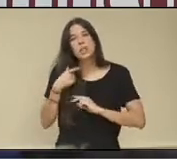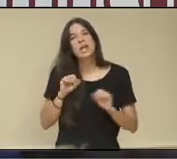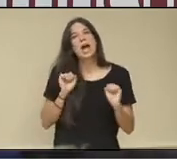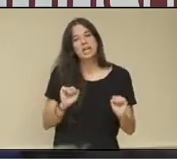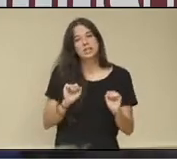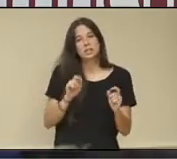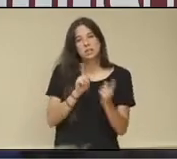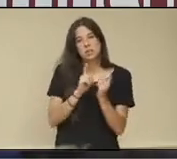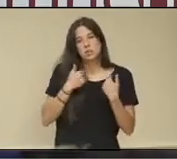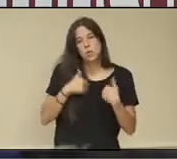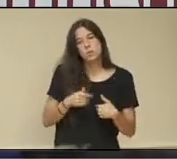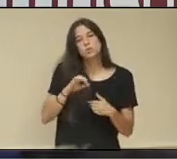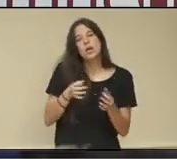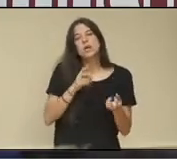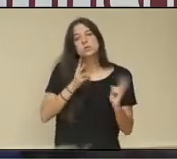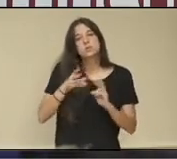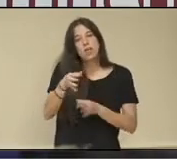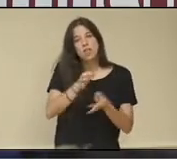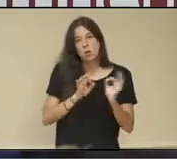celular.